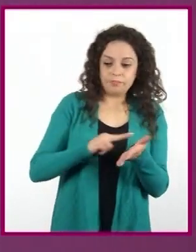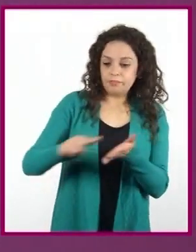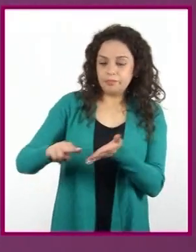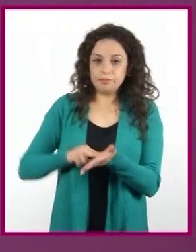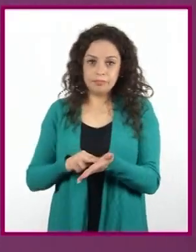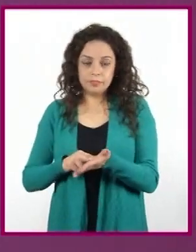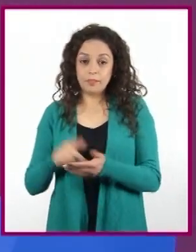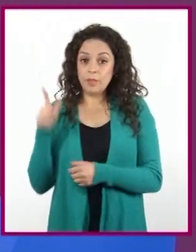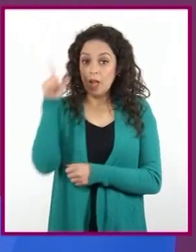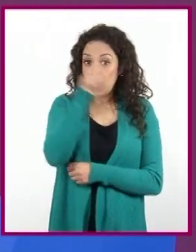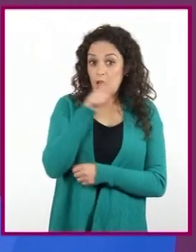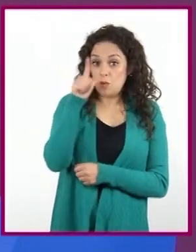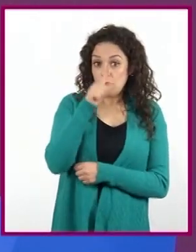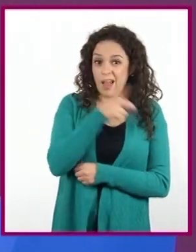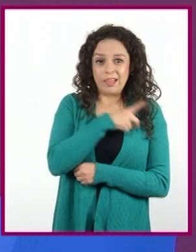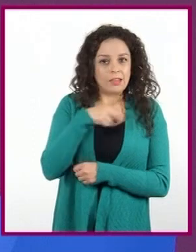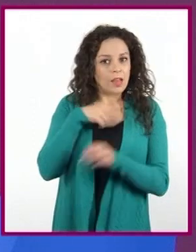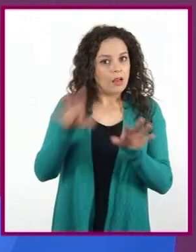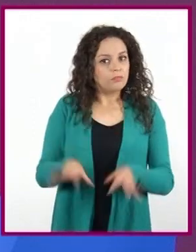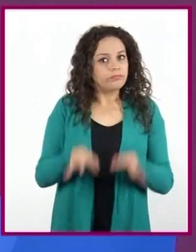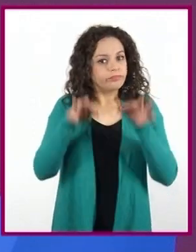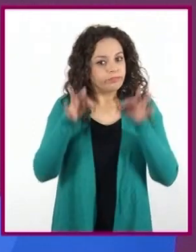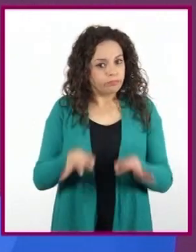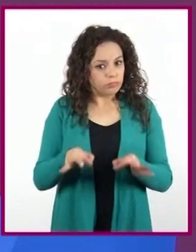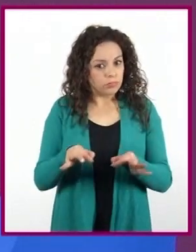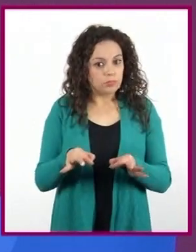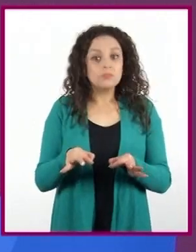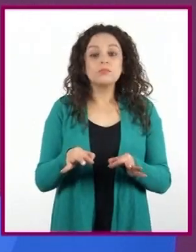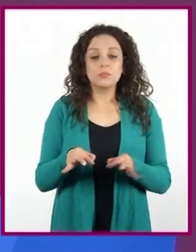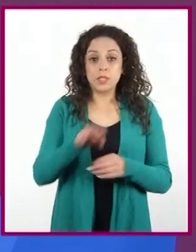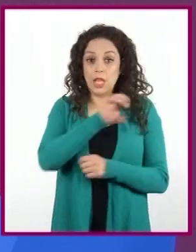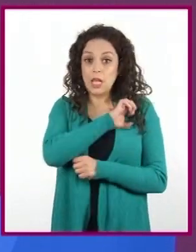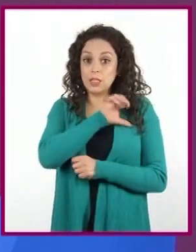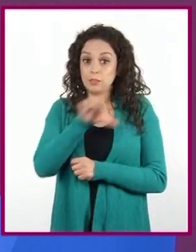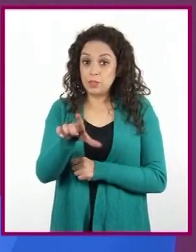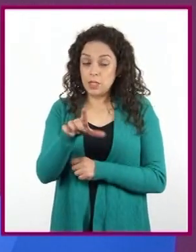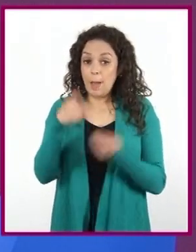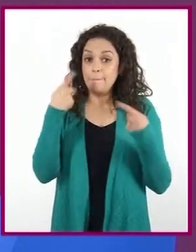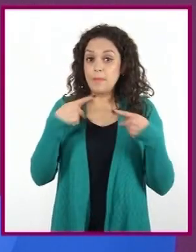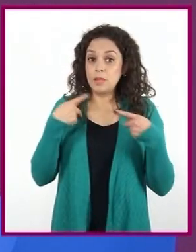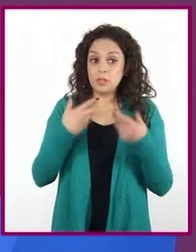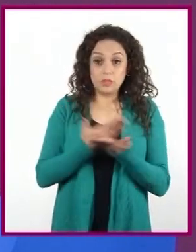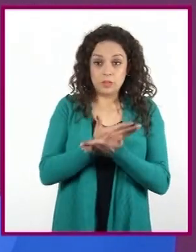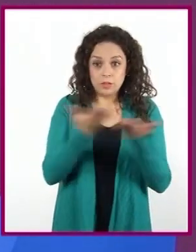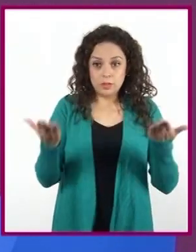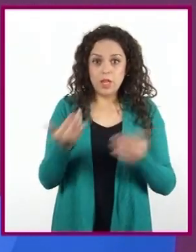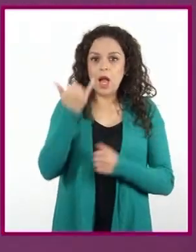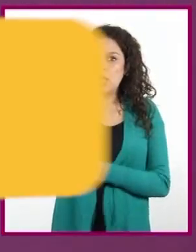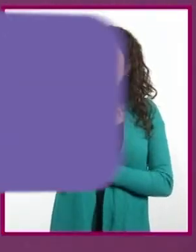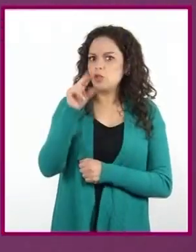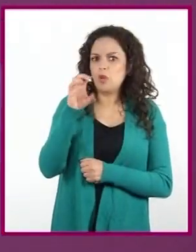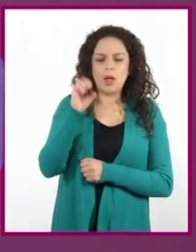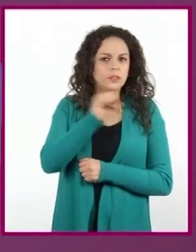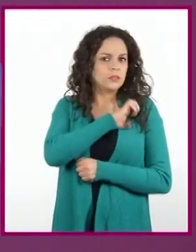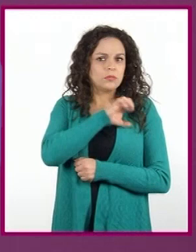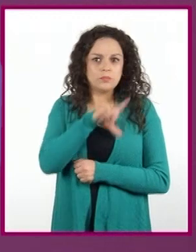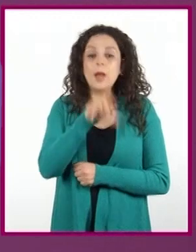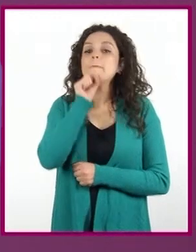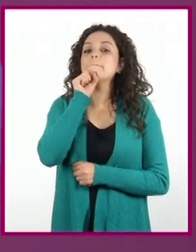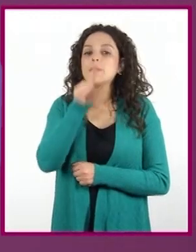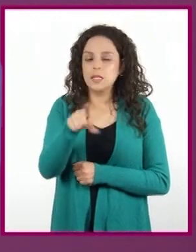ser apropiado y dirigido tanto a un público especializado como al que no lo es. Así